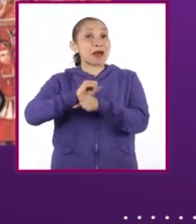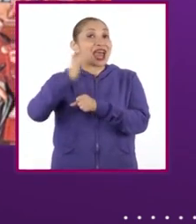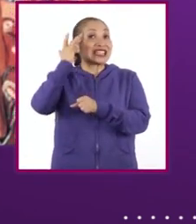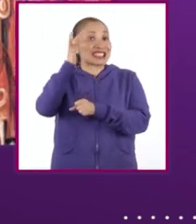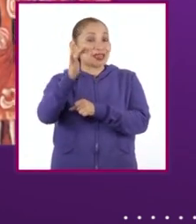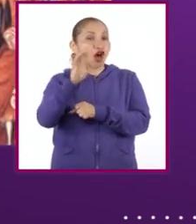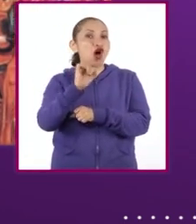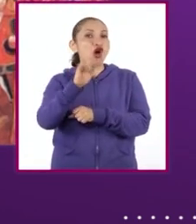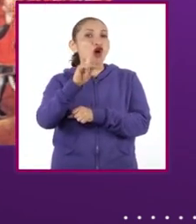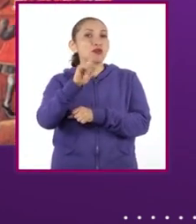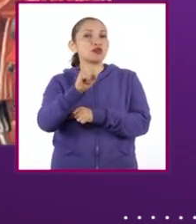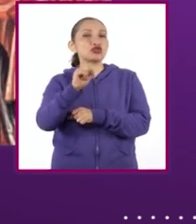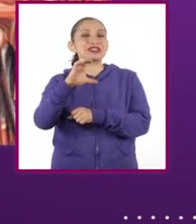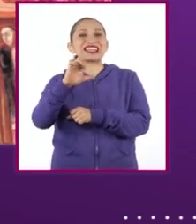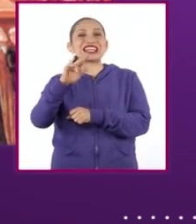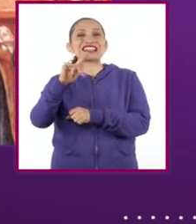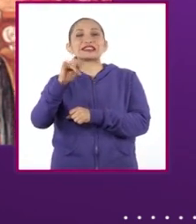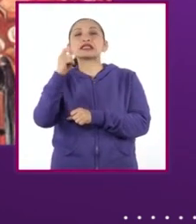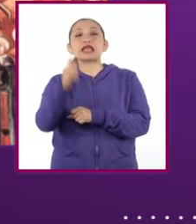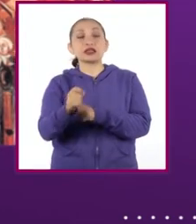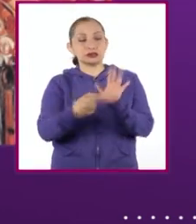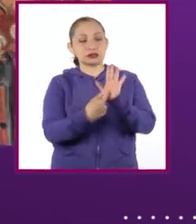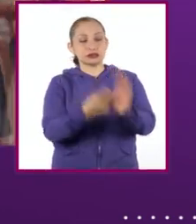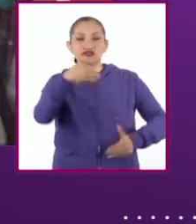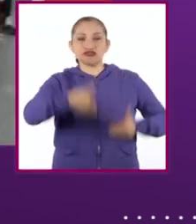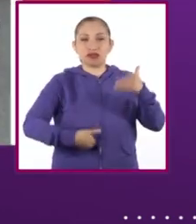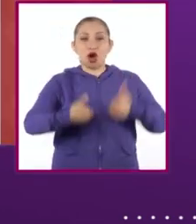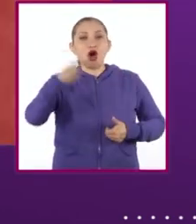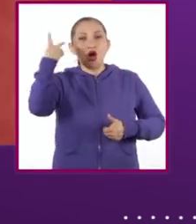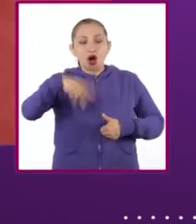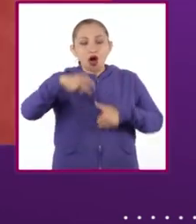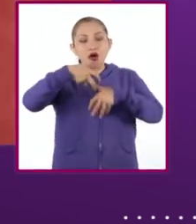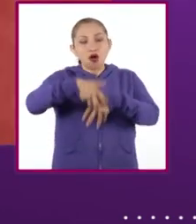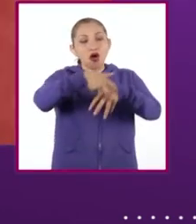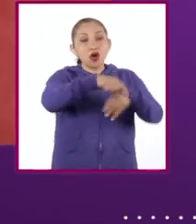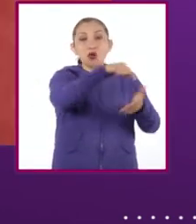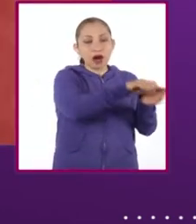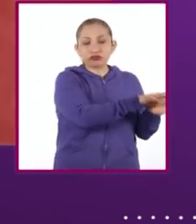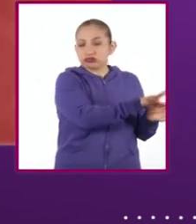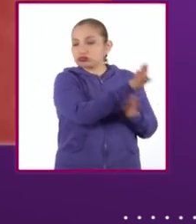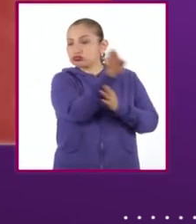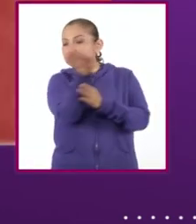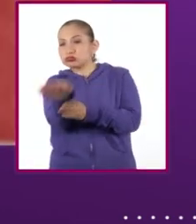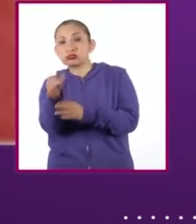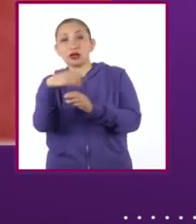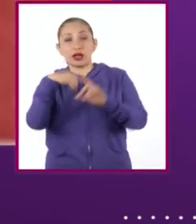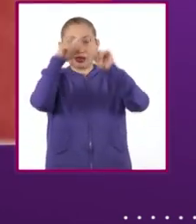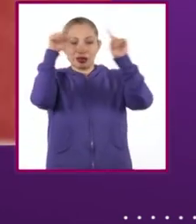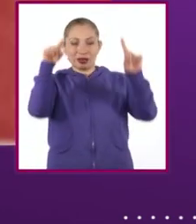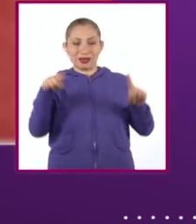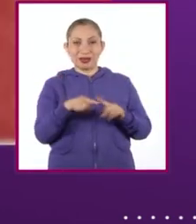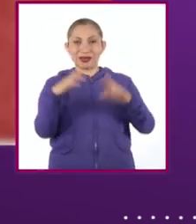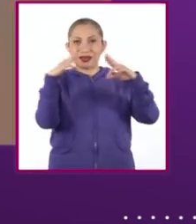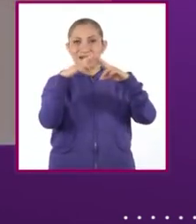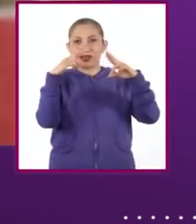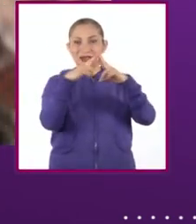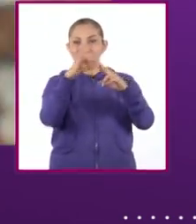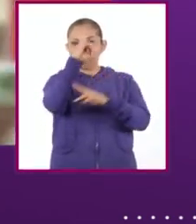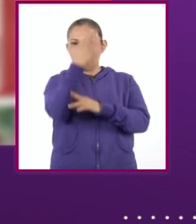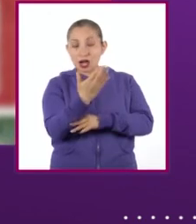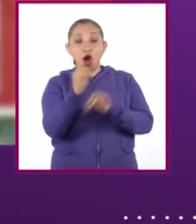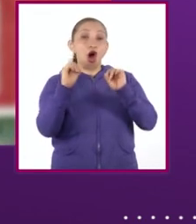o Corpus Christi, que son representaciones o recorridos que se hacen de un lugar a otro con una imagen de carácter sagrado. O